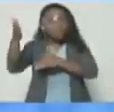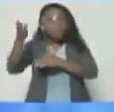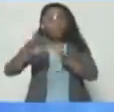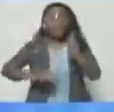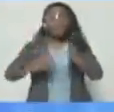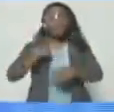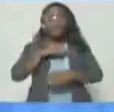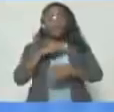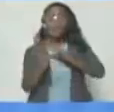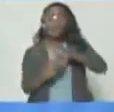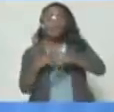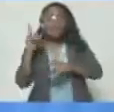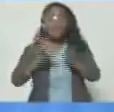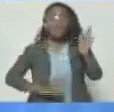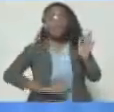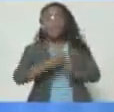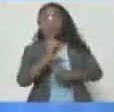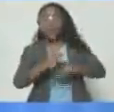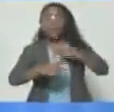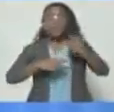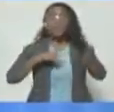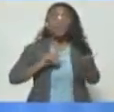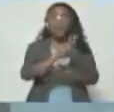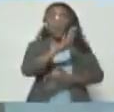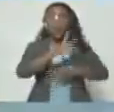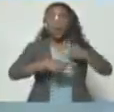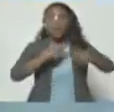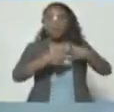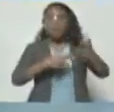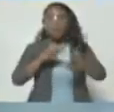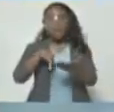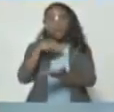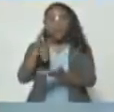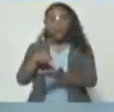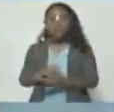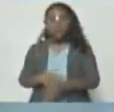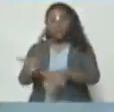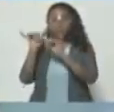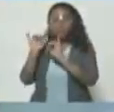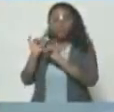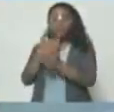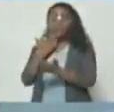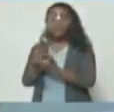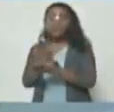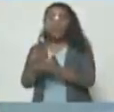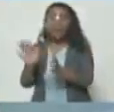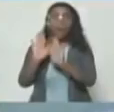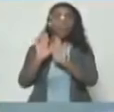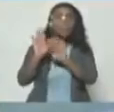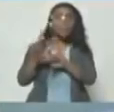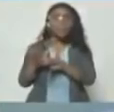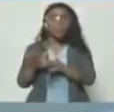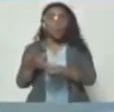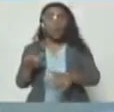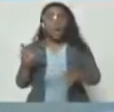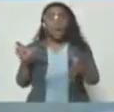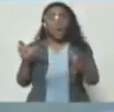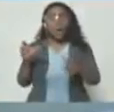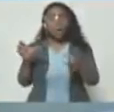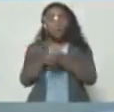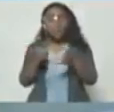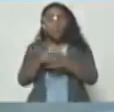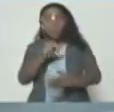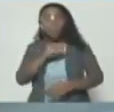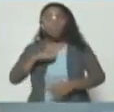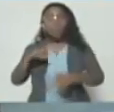políticas de desarrollo e impulso a la producción nacional. Asimismo, solicitó el apoyo al sector privado para impulsar la ley